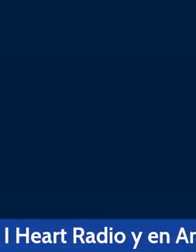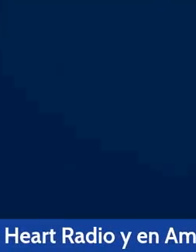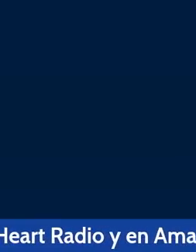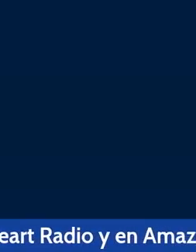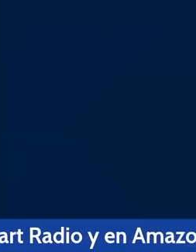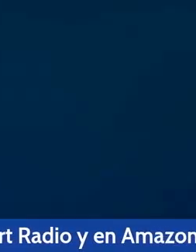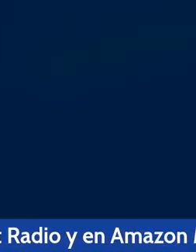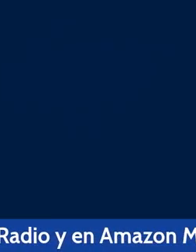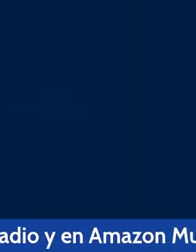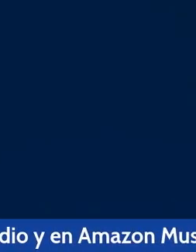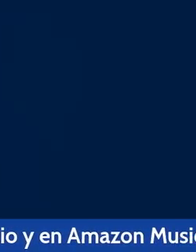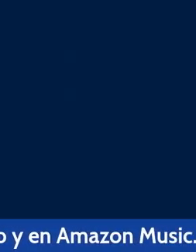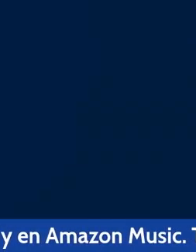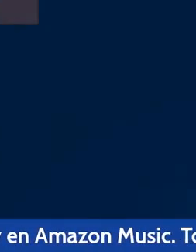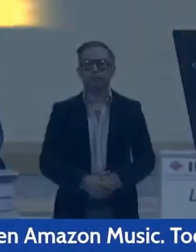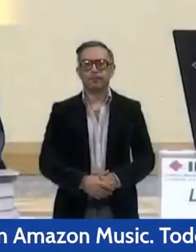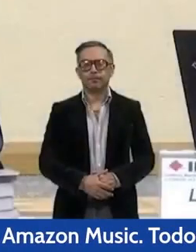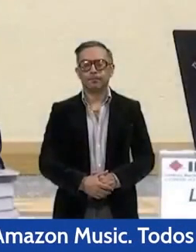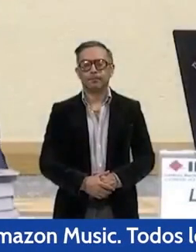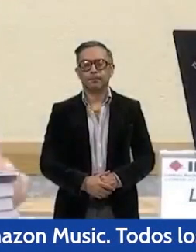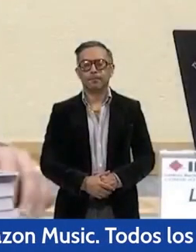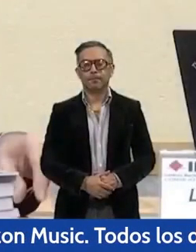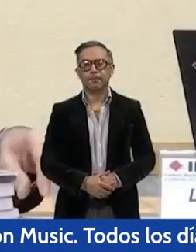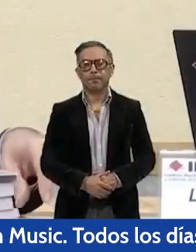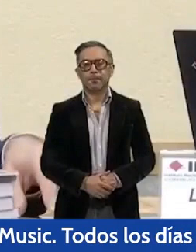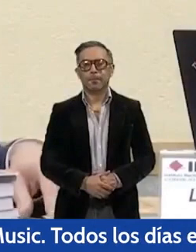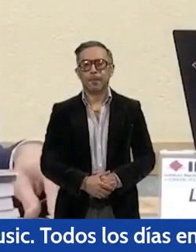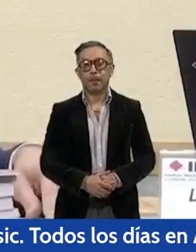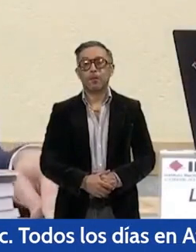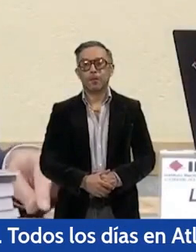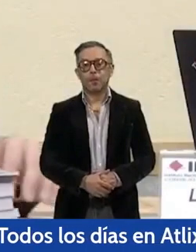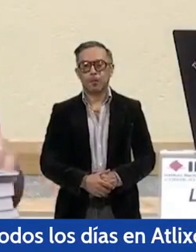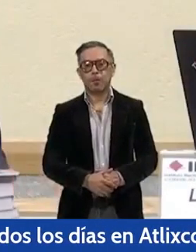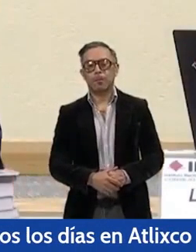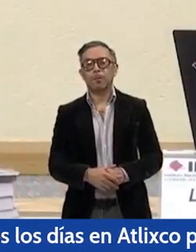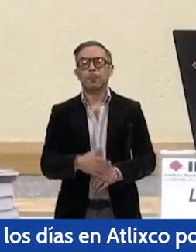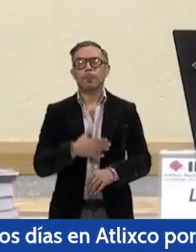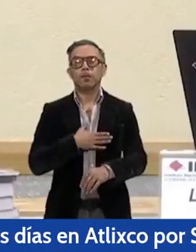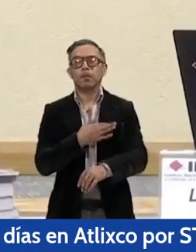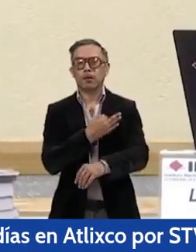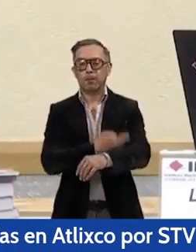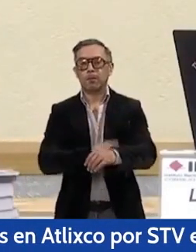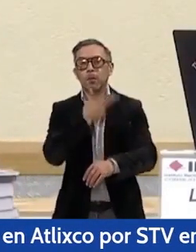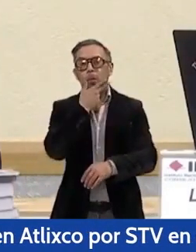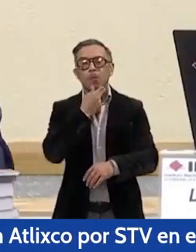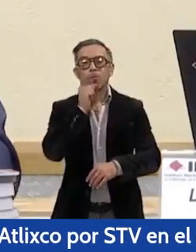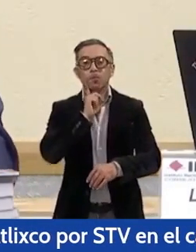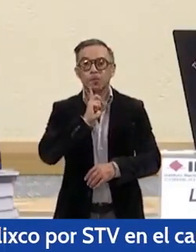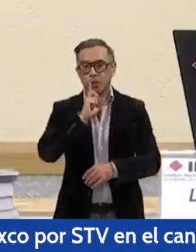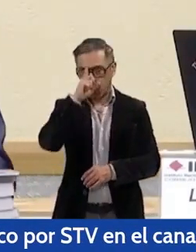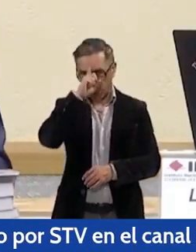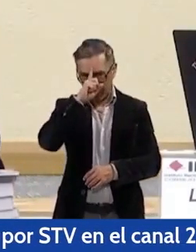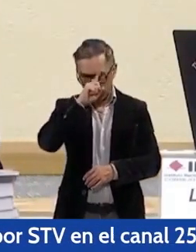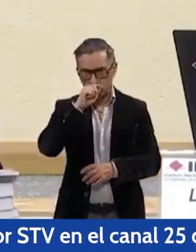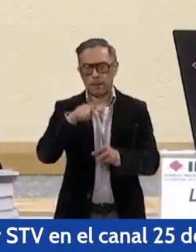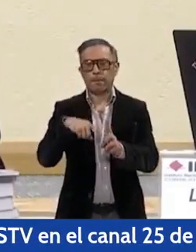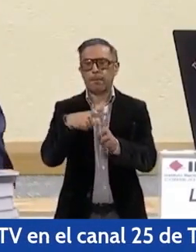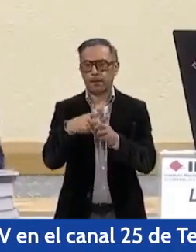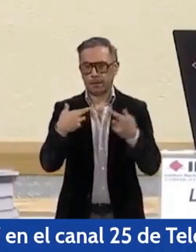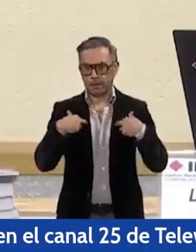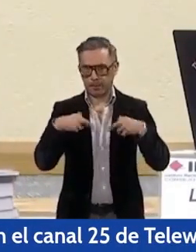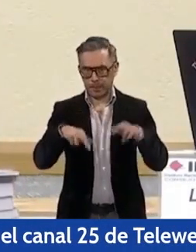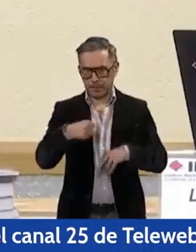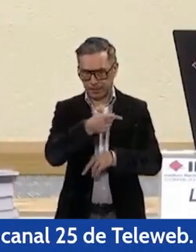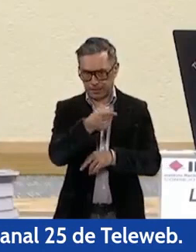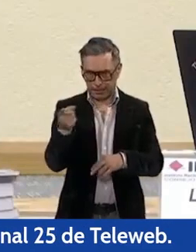Obrador Buenas tardes señoras y señores consejeros y representantes damos inicio a la sesión